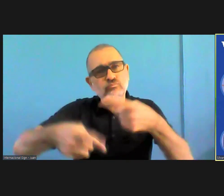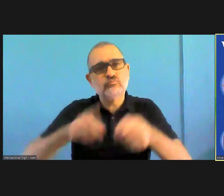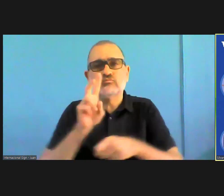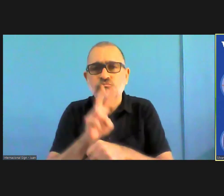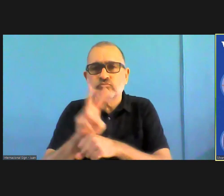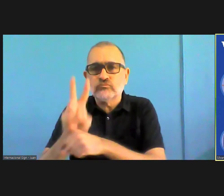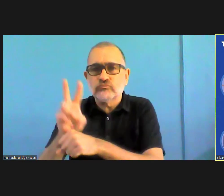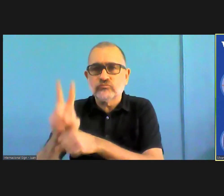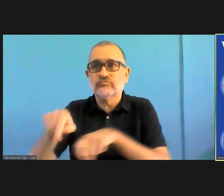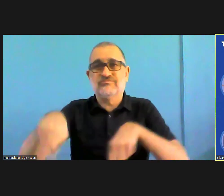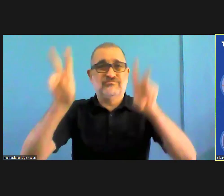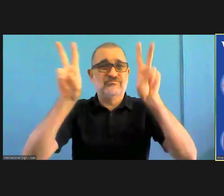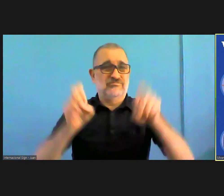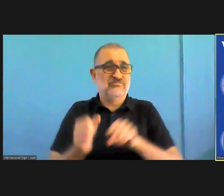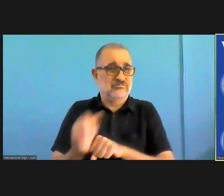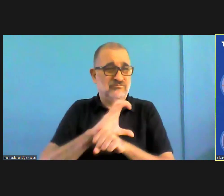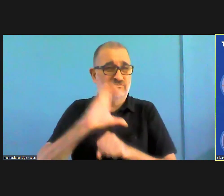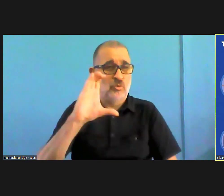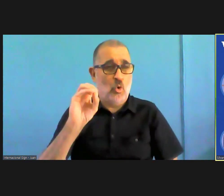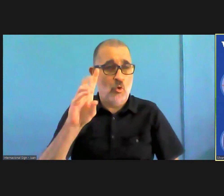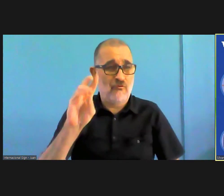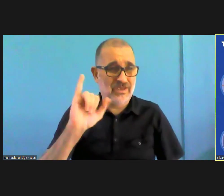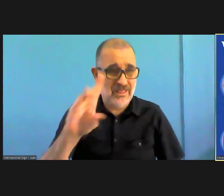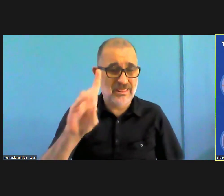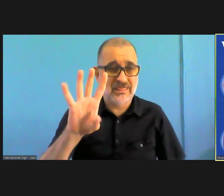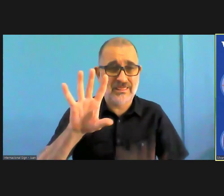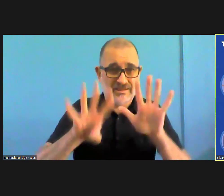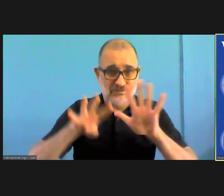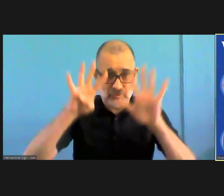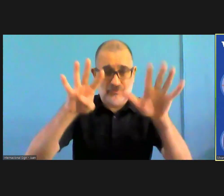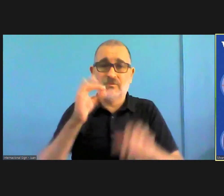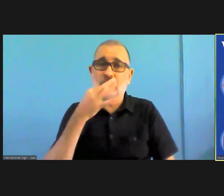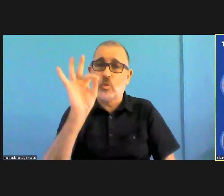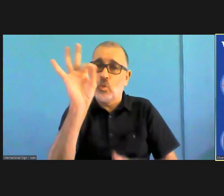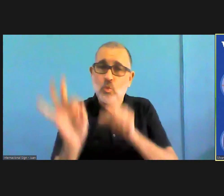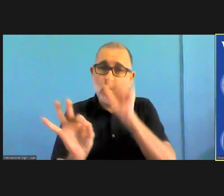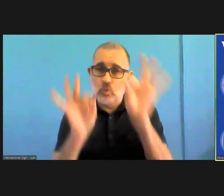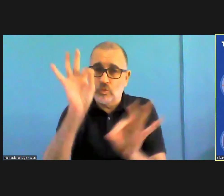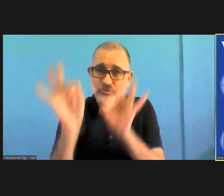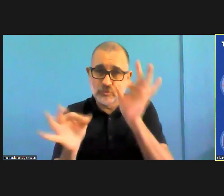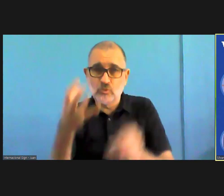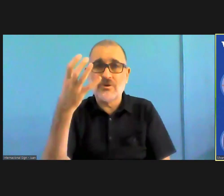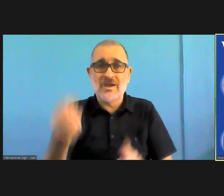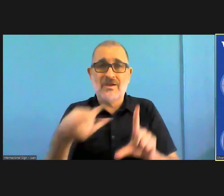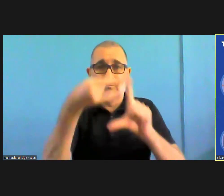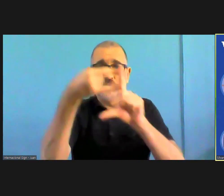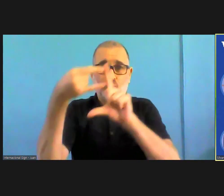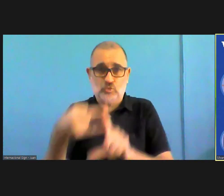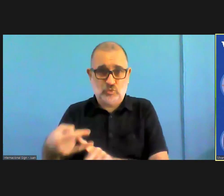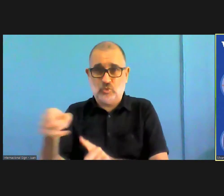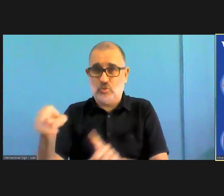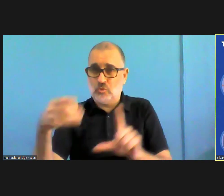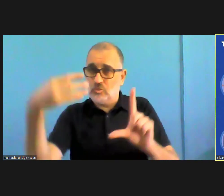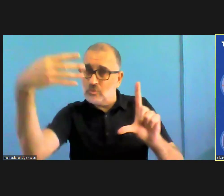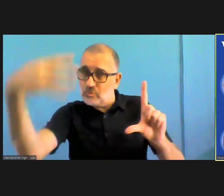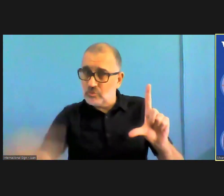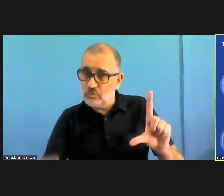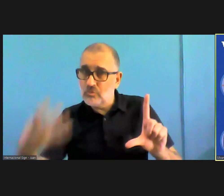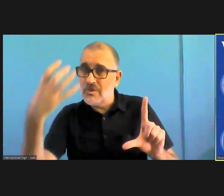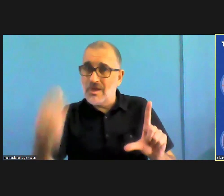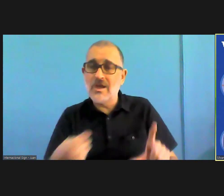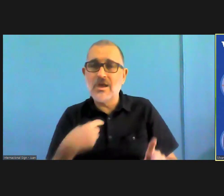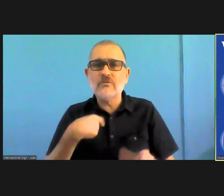De modo que, por favor, si nos pueden mandar sus preguntas a través del QIA.